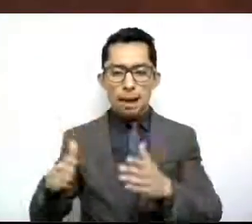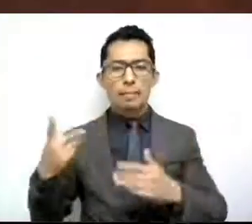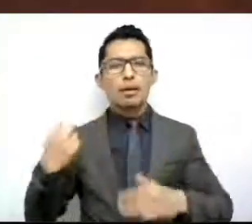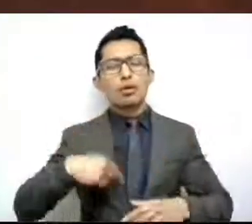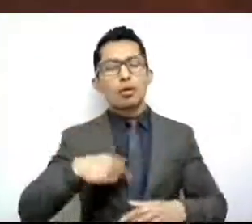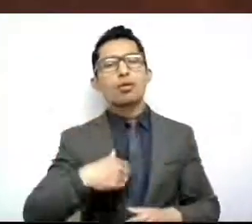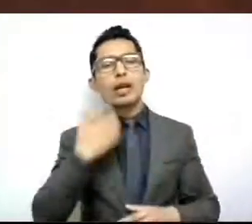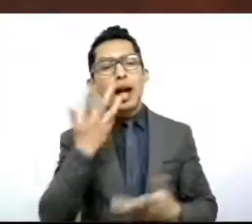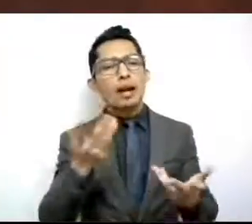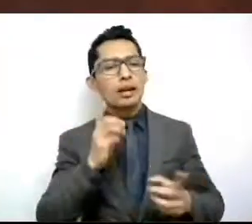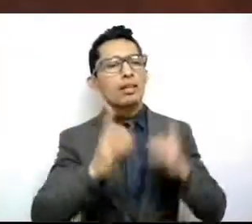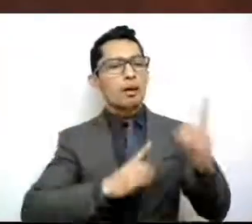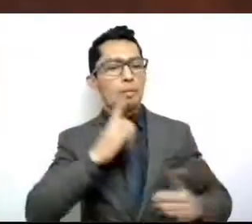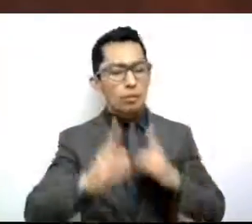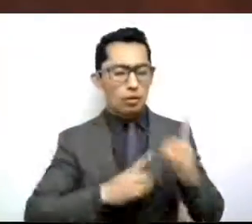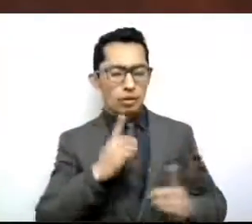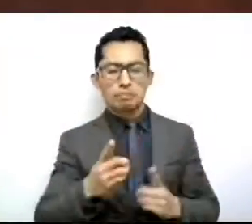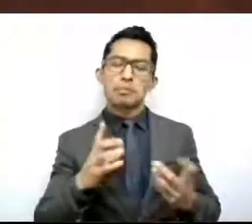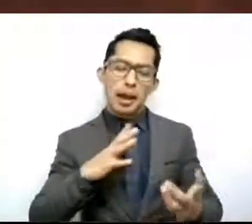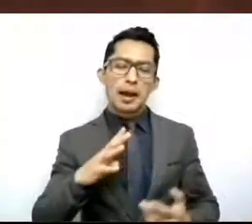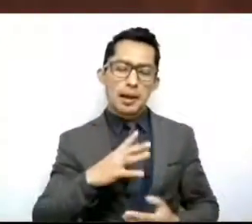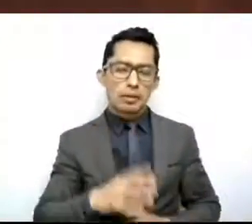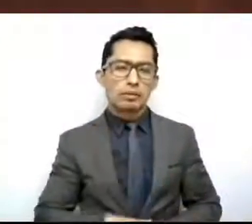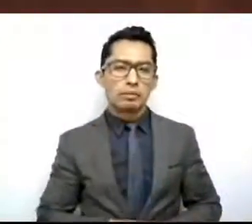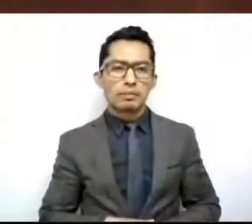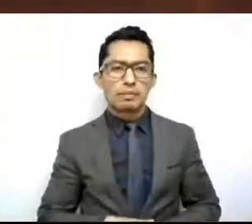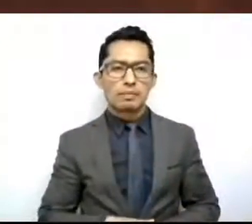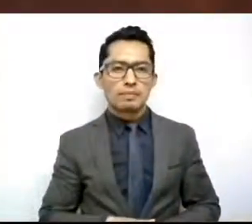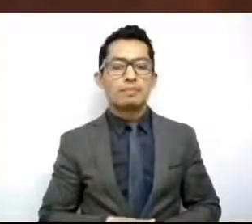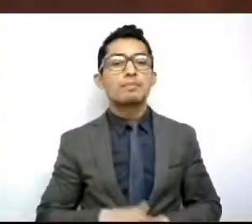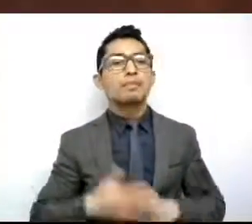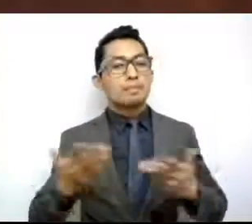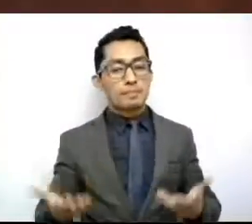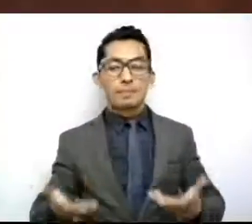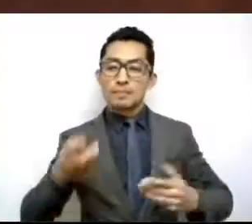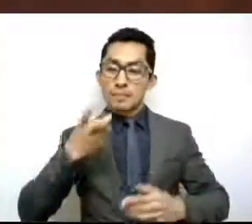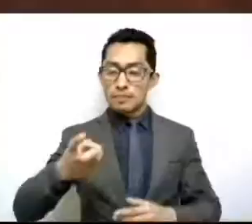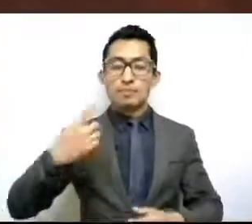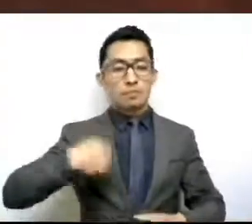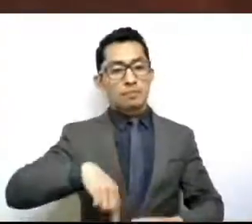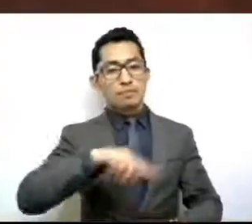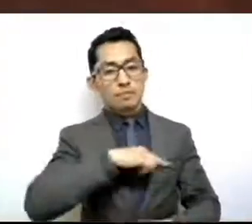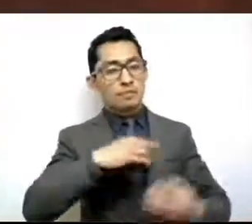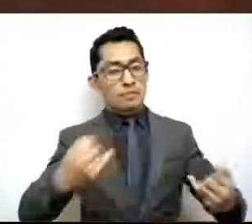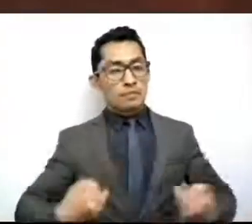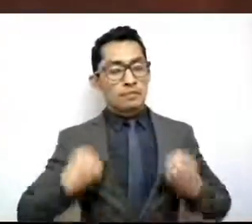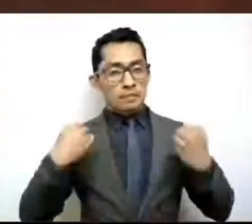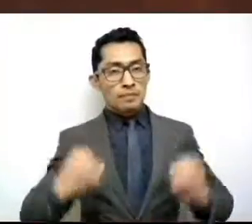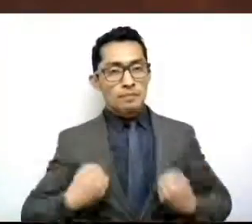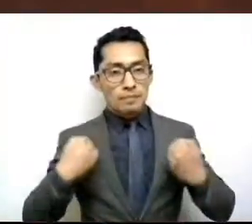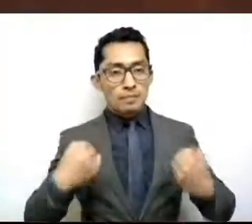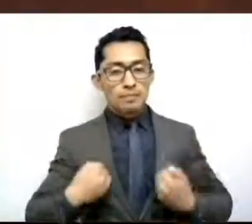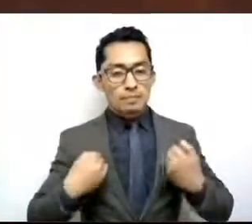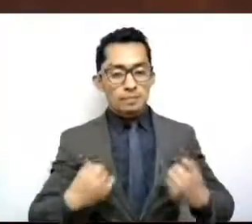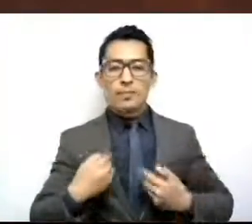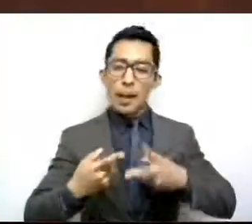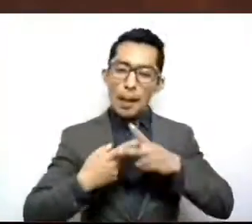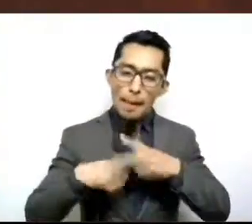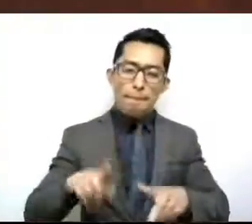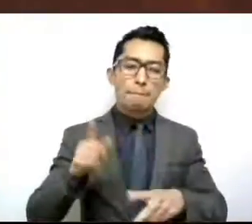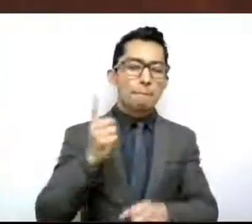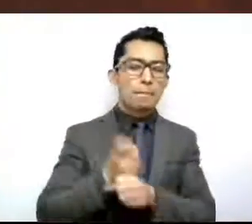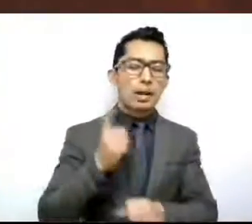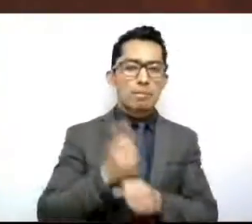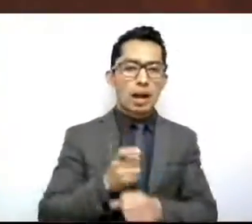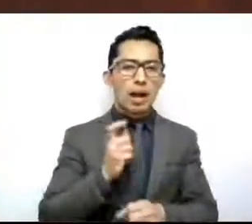practicar deporte. Lo que nos conlleva como jóvenes a ser protagonistas y menos